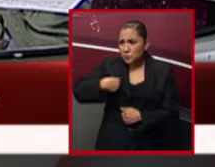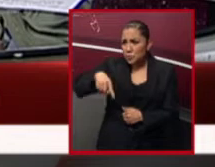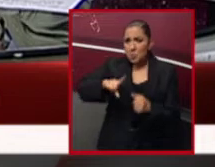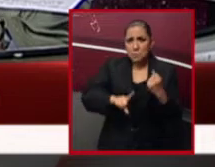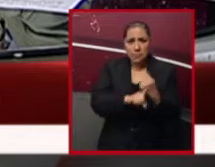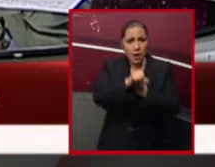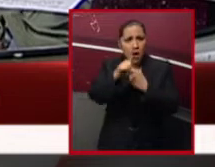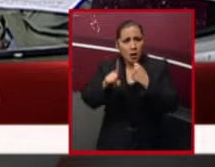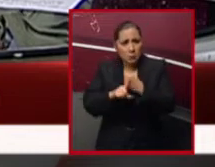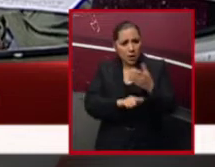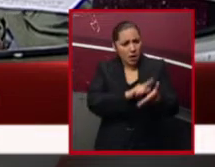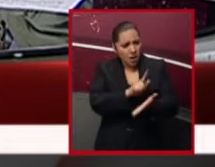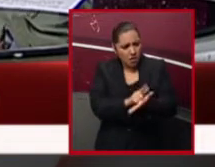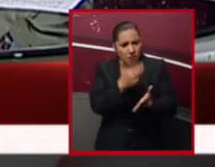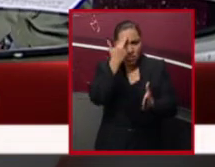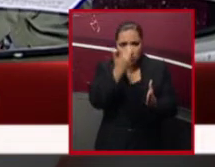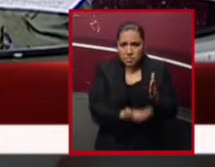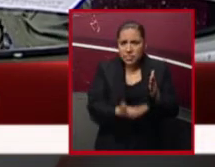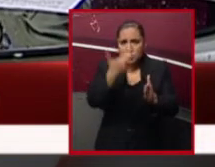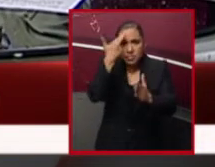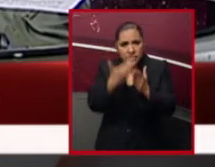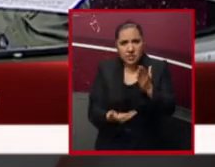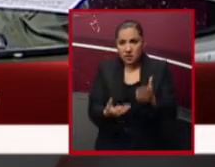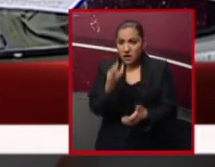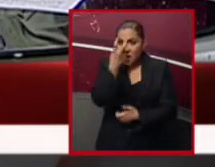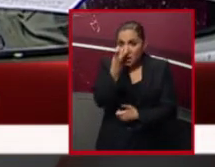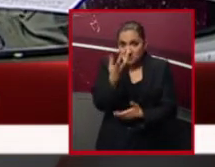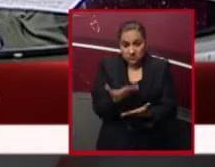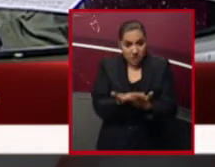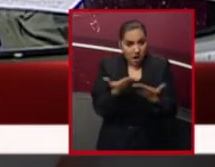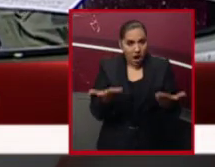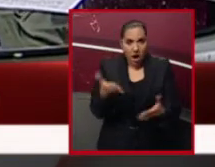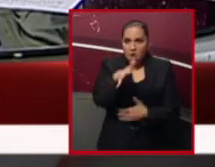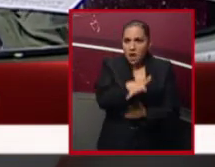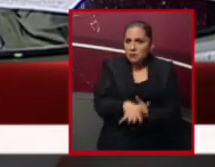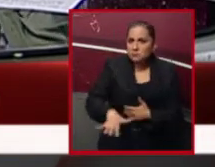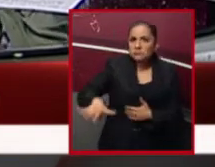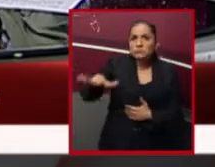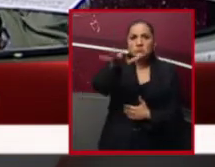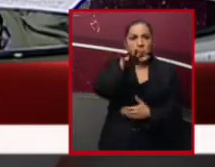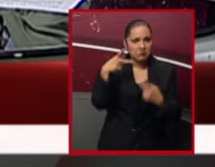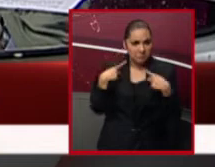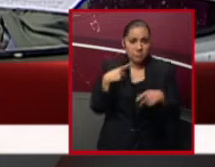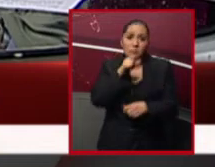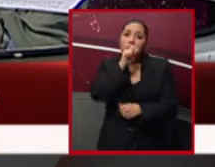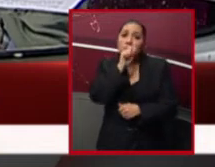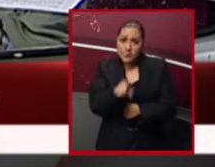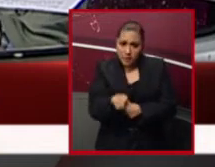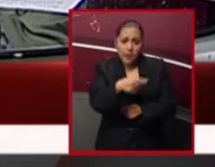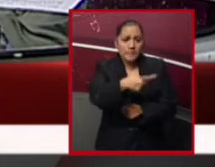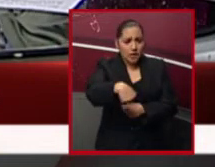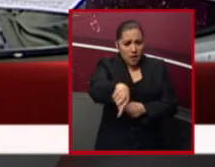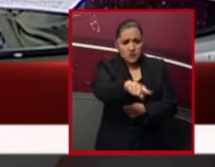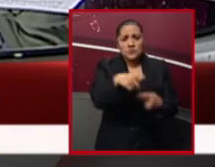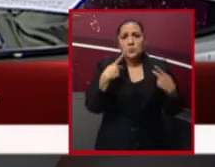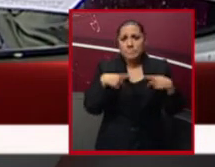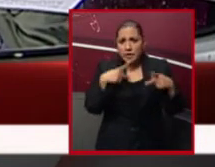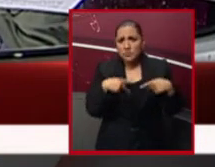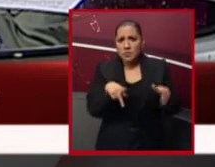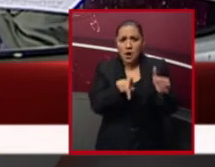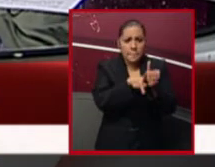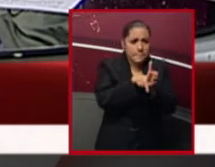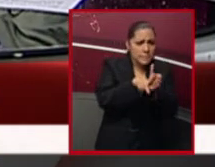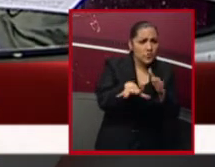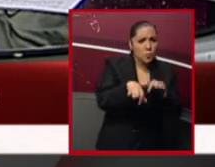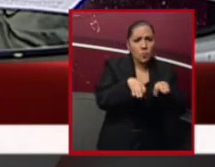contexto generalizado en el que se da la violencia contra los periodistas. Pero claro, la razón de ser